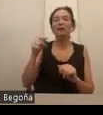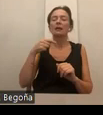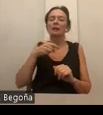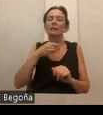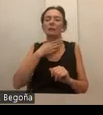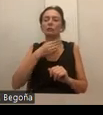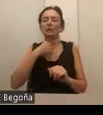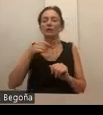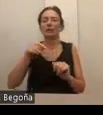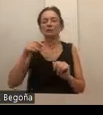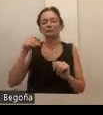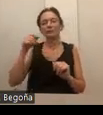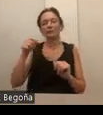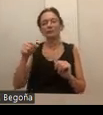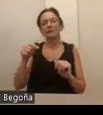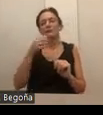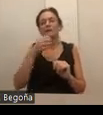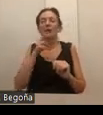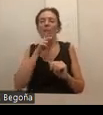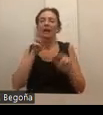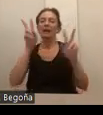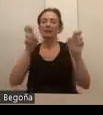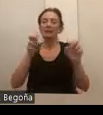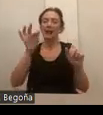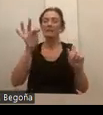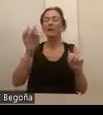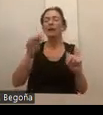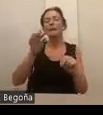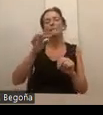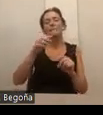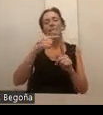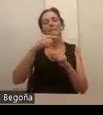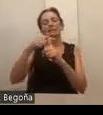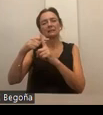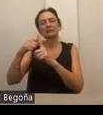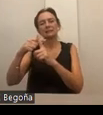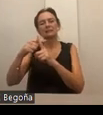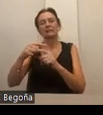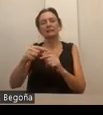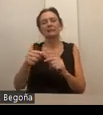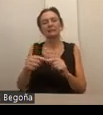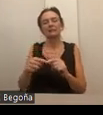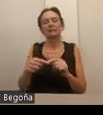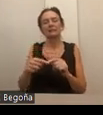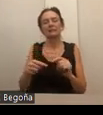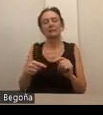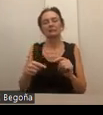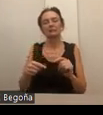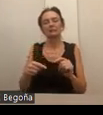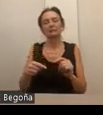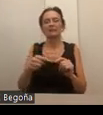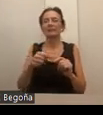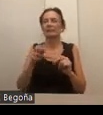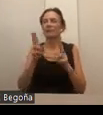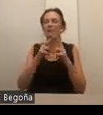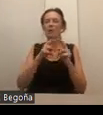en sí y sobre los productos que podemos dar, a ver si puedo averiguar pues asociaciones que nos